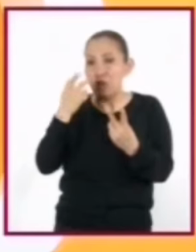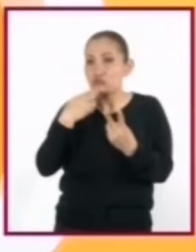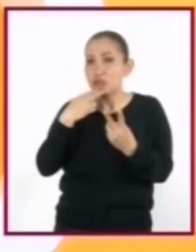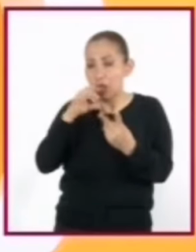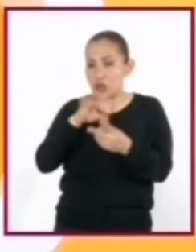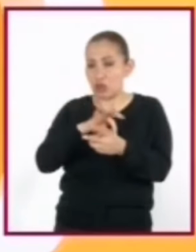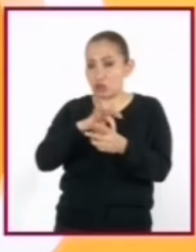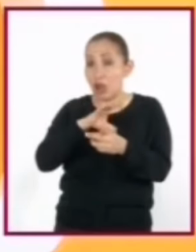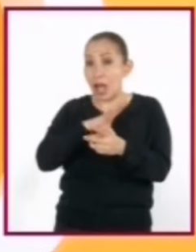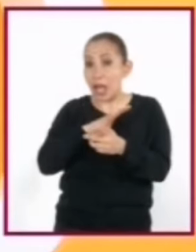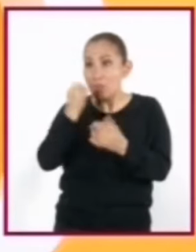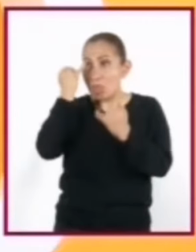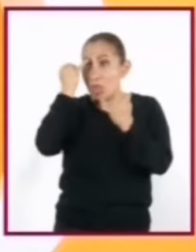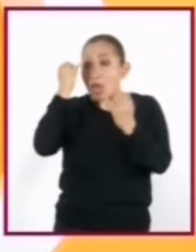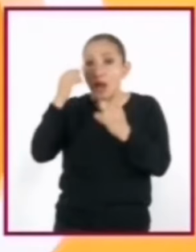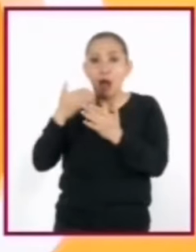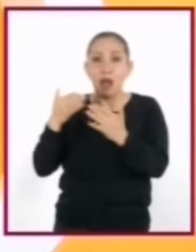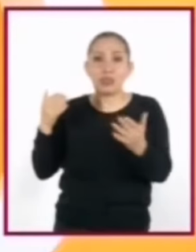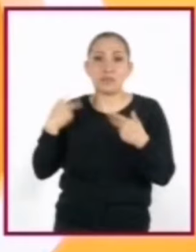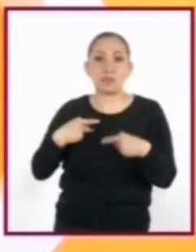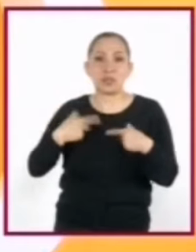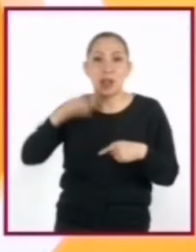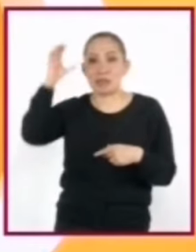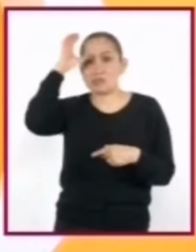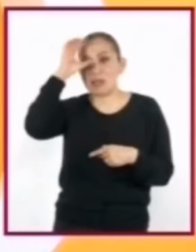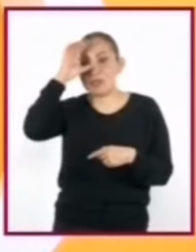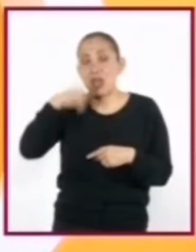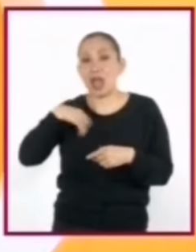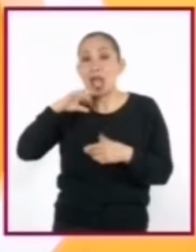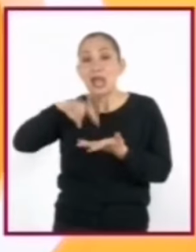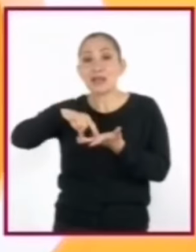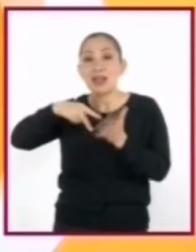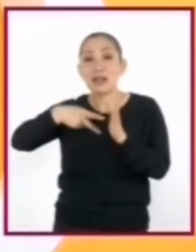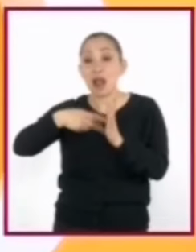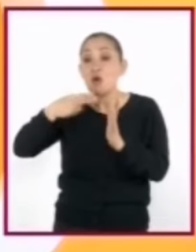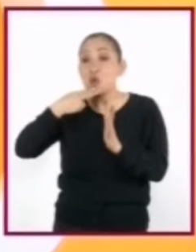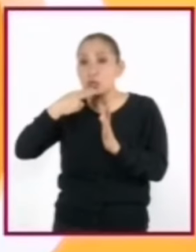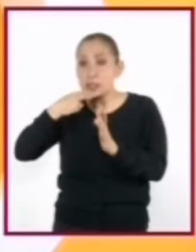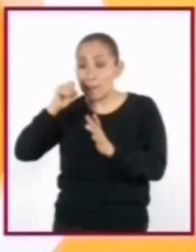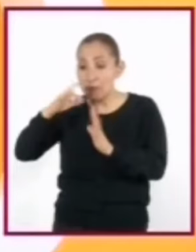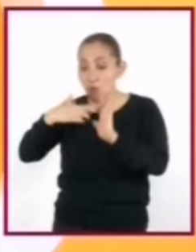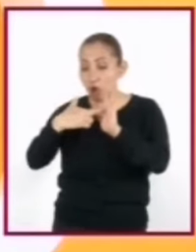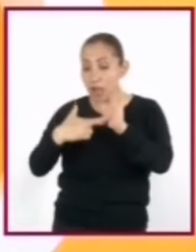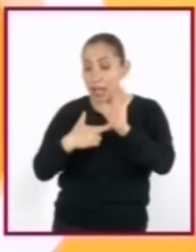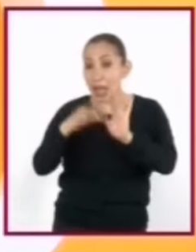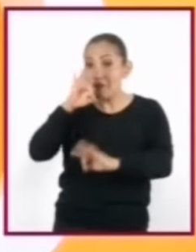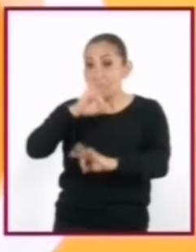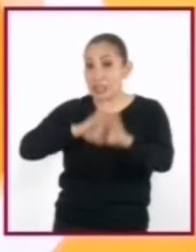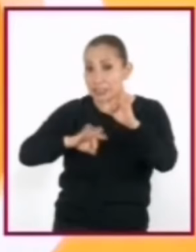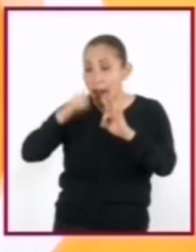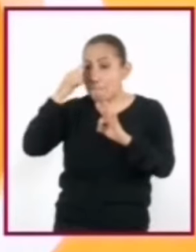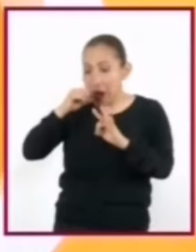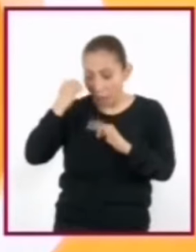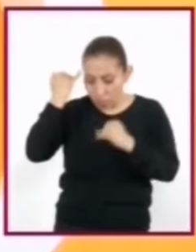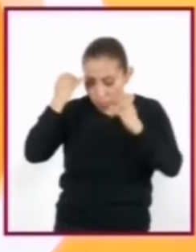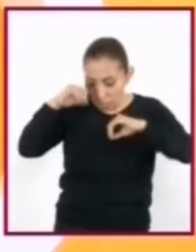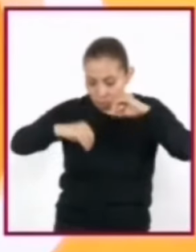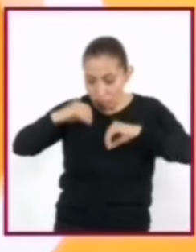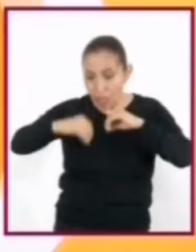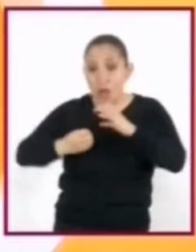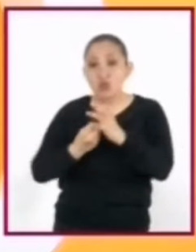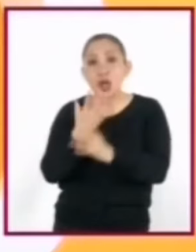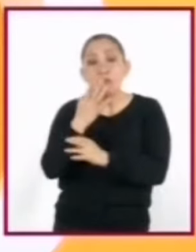está presente el ingenio de los científicos e ingenieros que aplican los principios de la física para